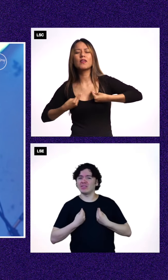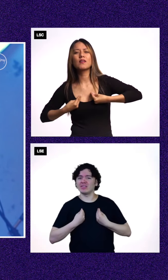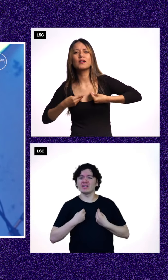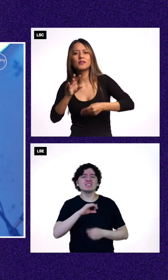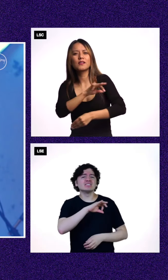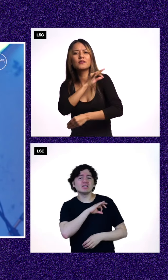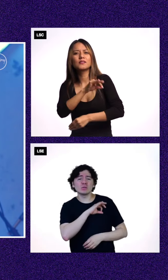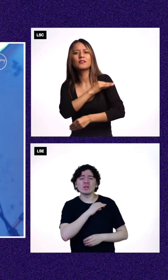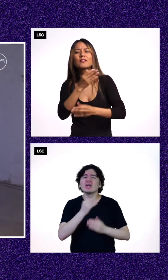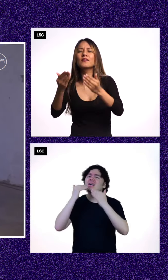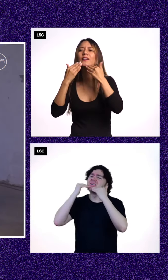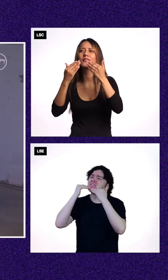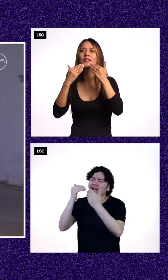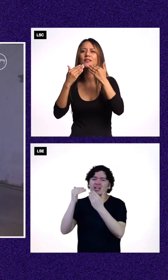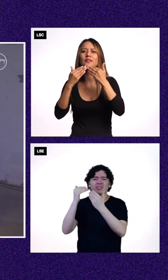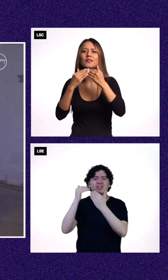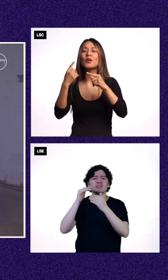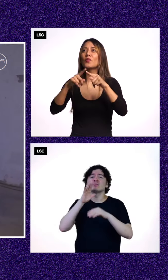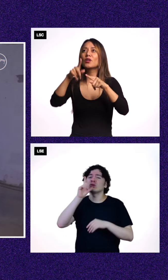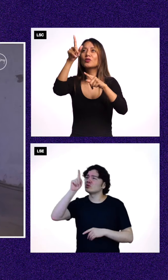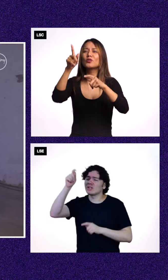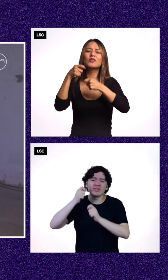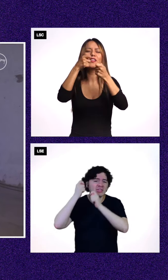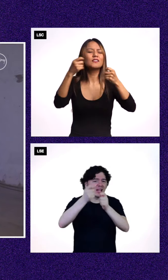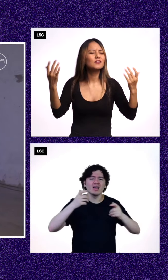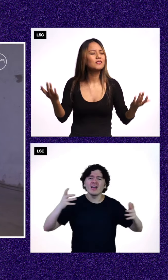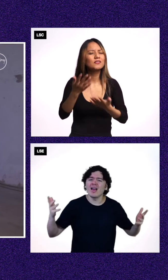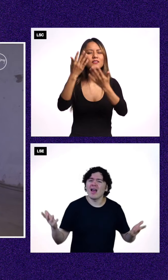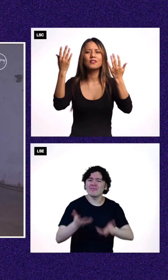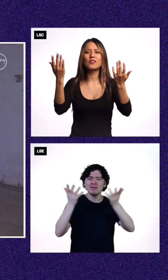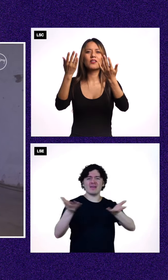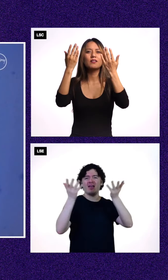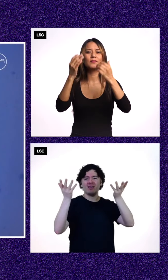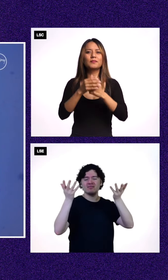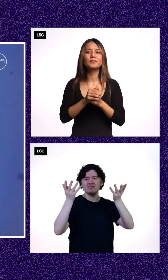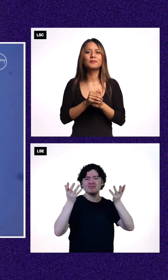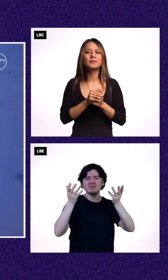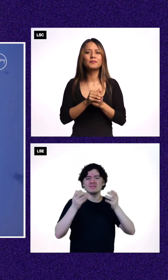volverse gloriosas. Y es con esa fe que hoy esta iglesia ahora.